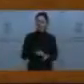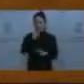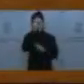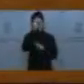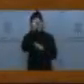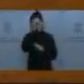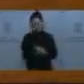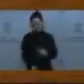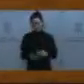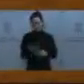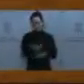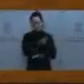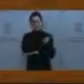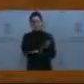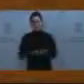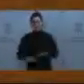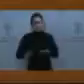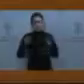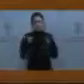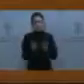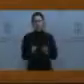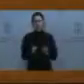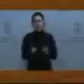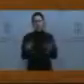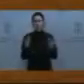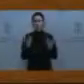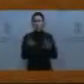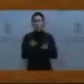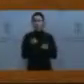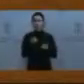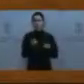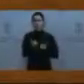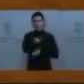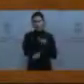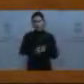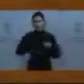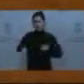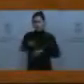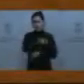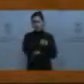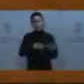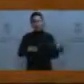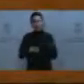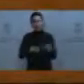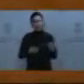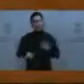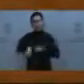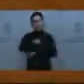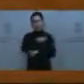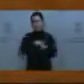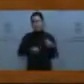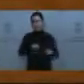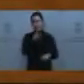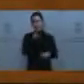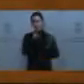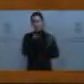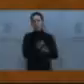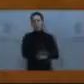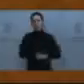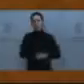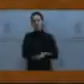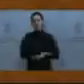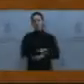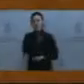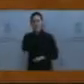esencial garantizar la fluidez en el suministro de información, más cuando nos encontramos ante un Gobierno socialista que diseñó el